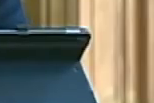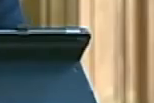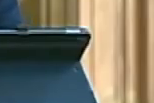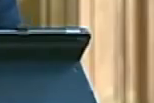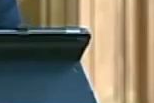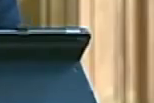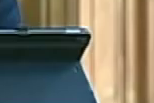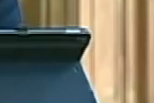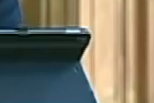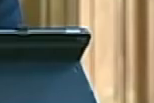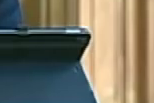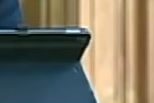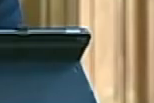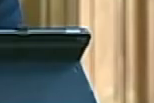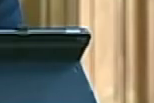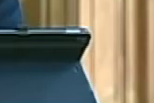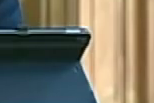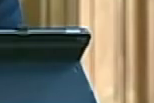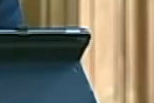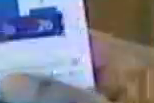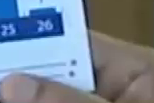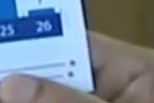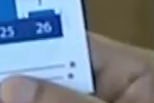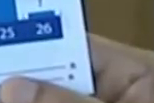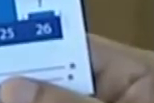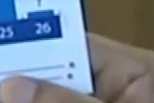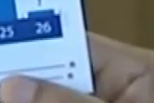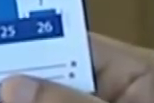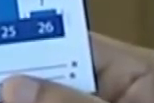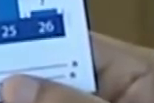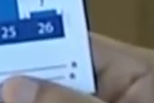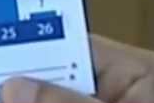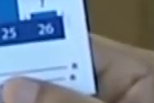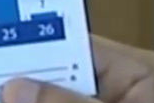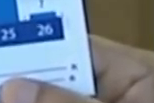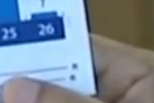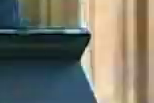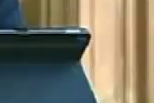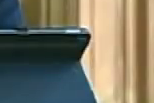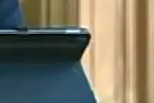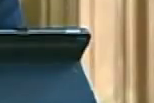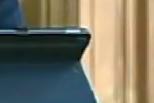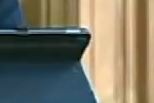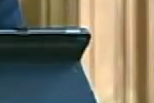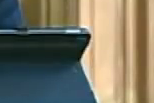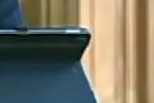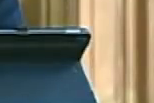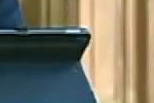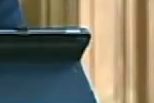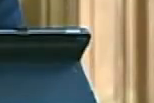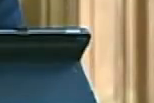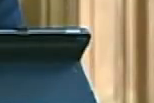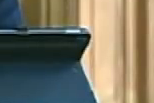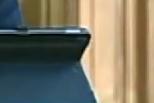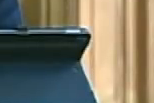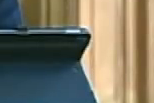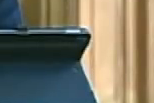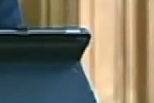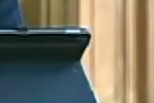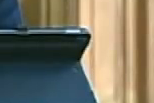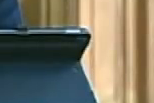importante que estemos bien informados el primer día fue el 13 era viernes